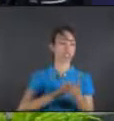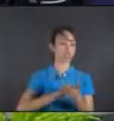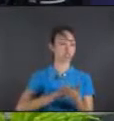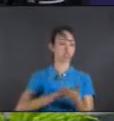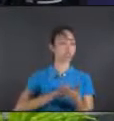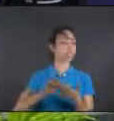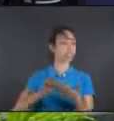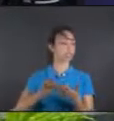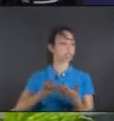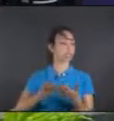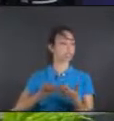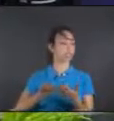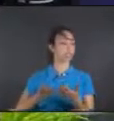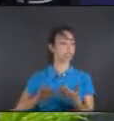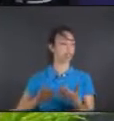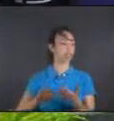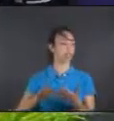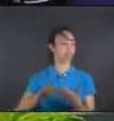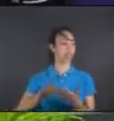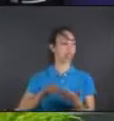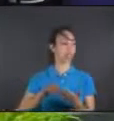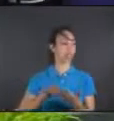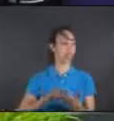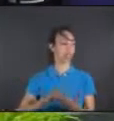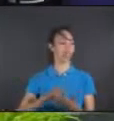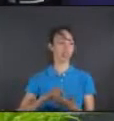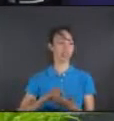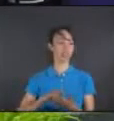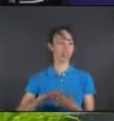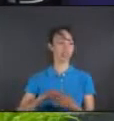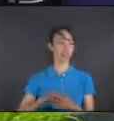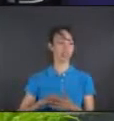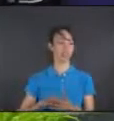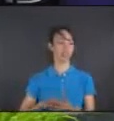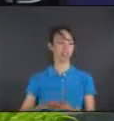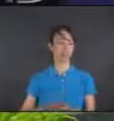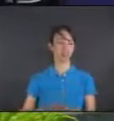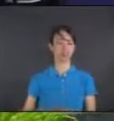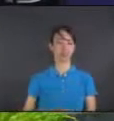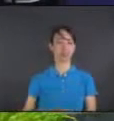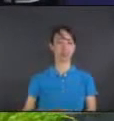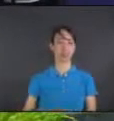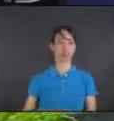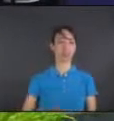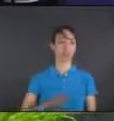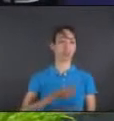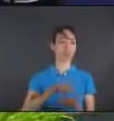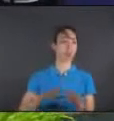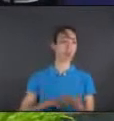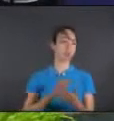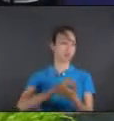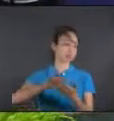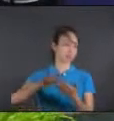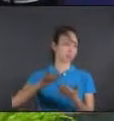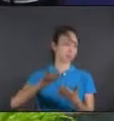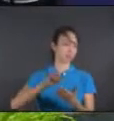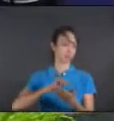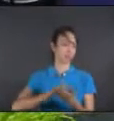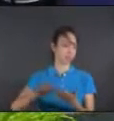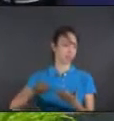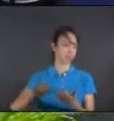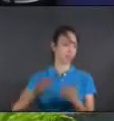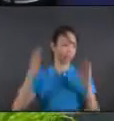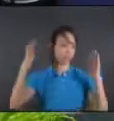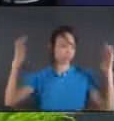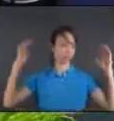Digo que algunas hermanas, aquí salgo de una vez de este que me consigo otro que tenga